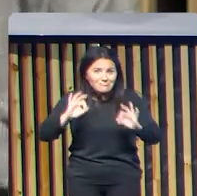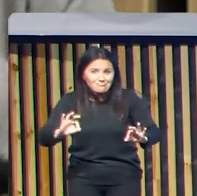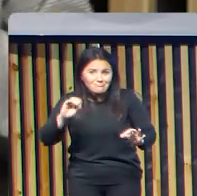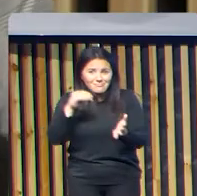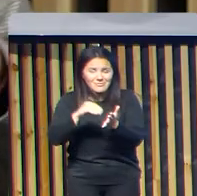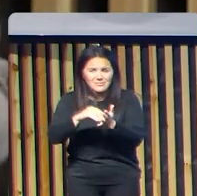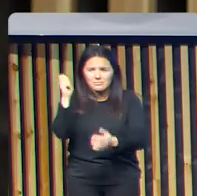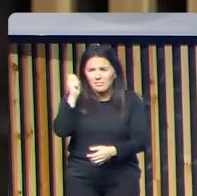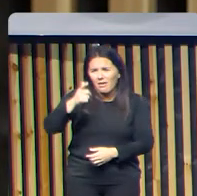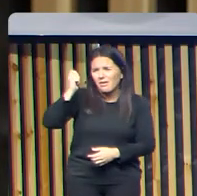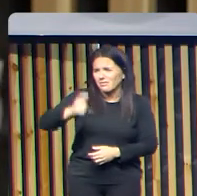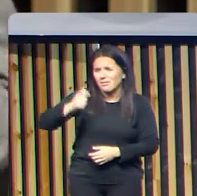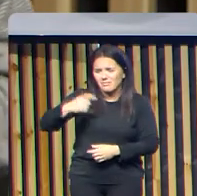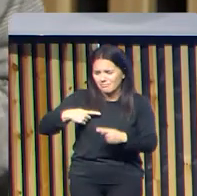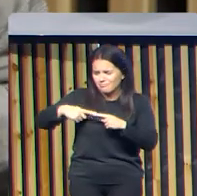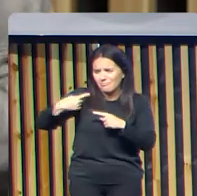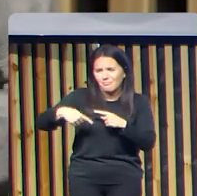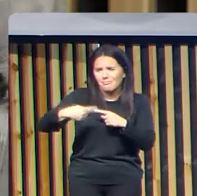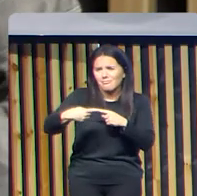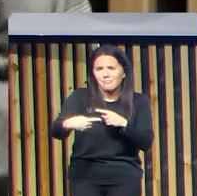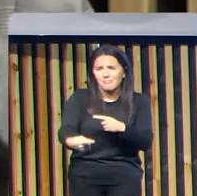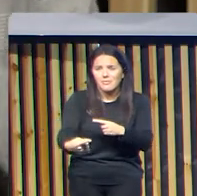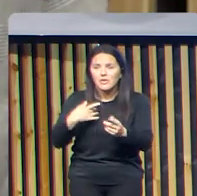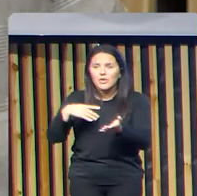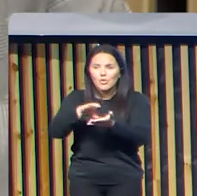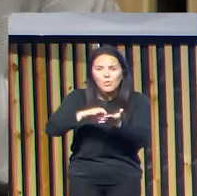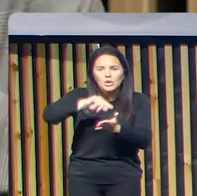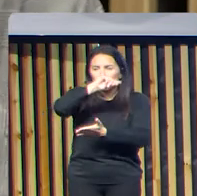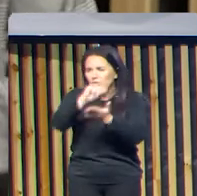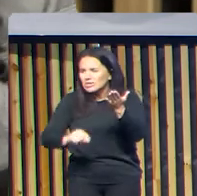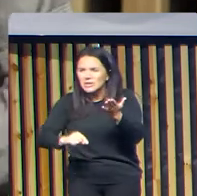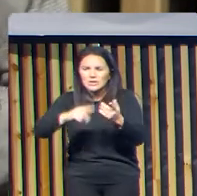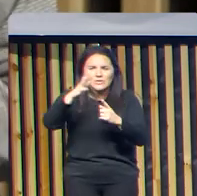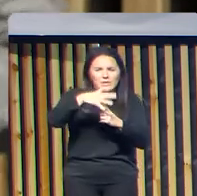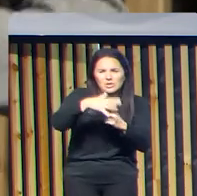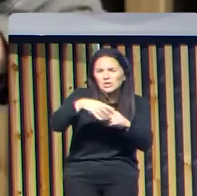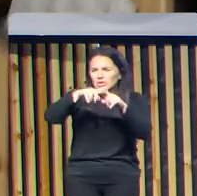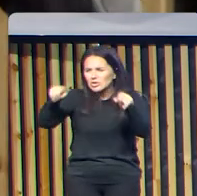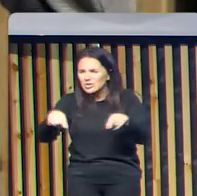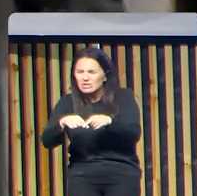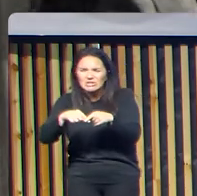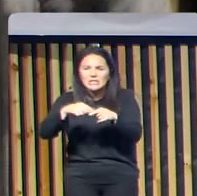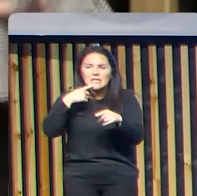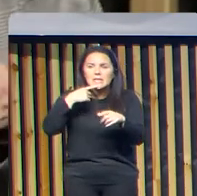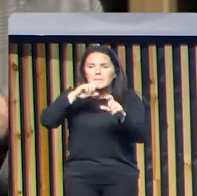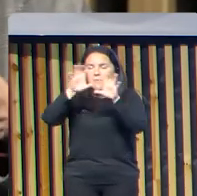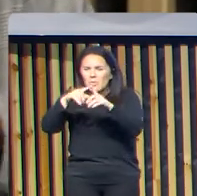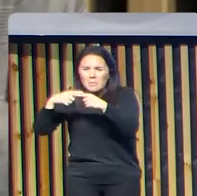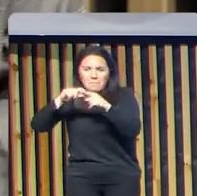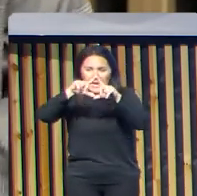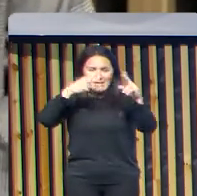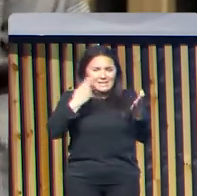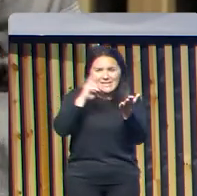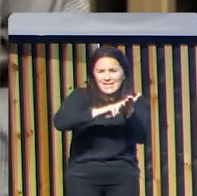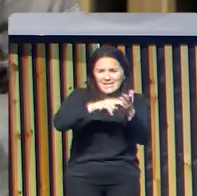es bastante frecuente en nuestro día a día que llegue a nuestras manos contratos facturas instrucciones de electrodomésticos incluso etiquetas de productos